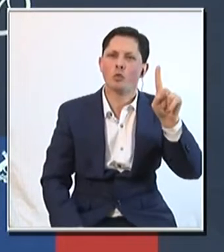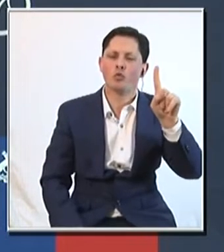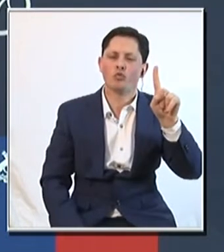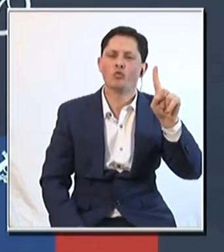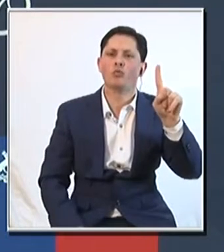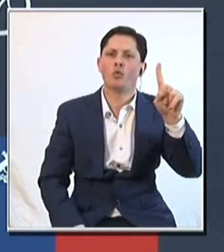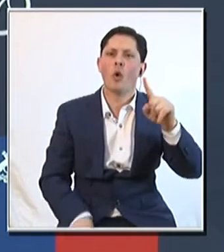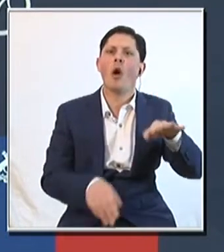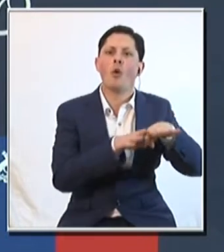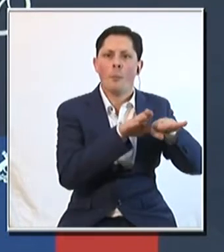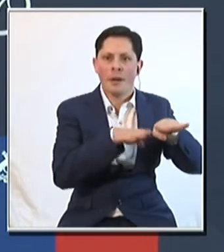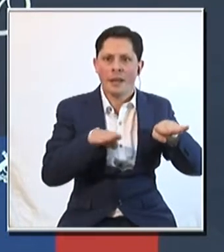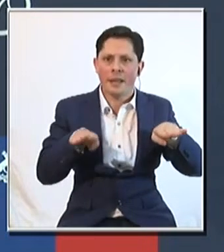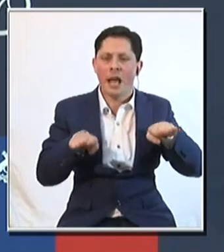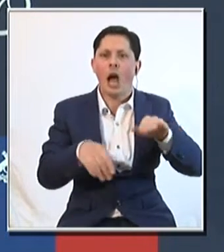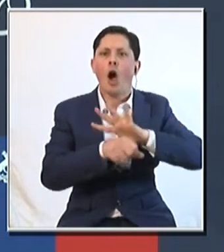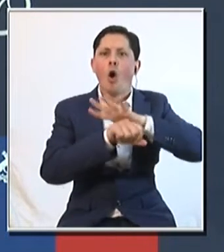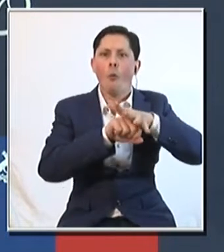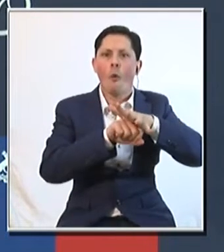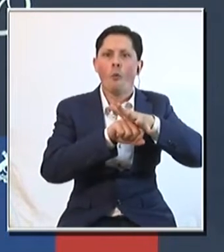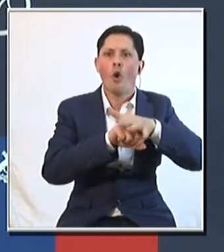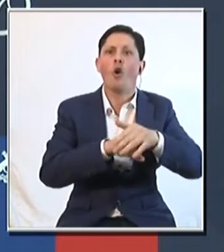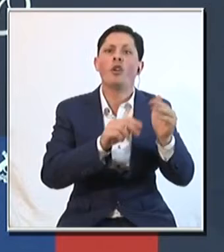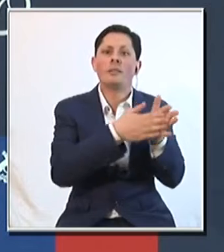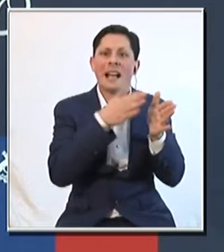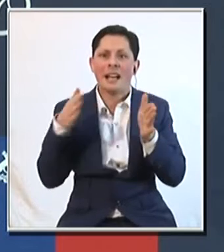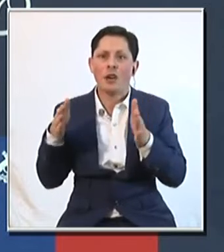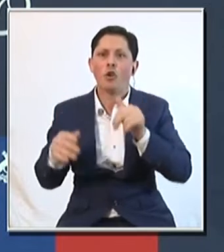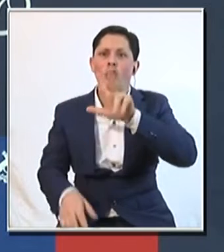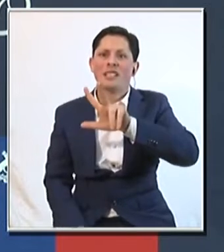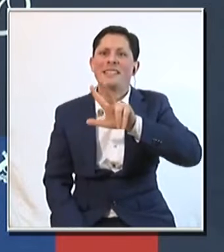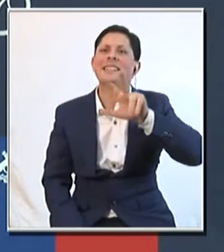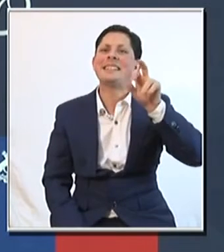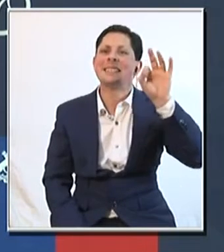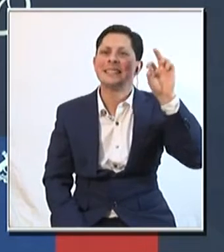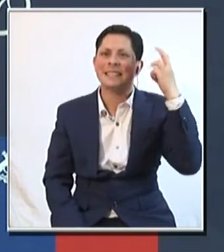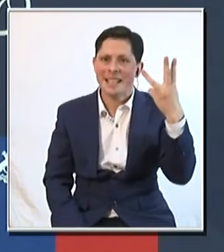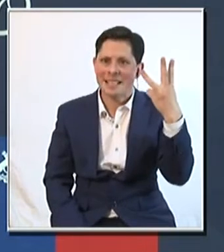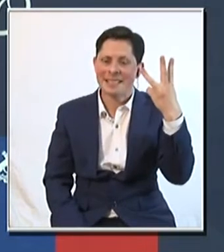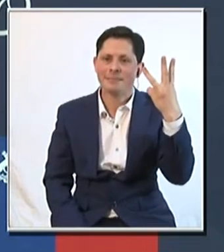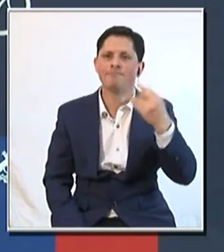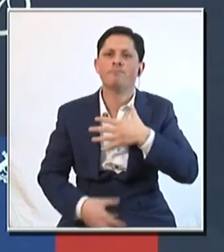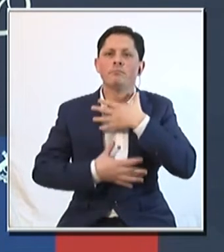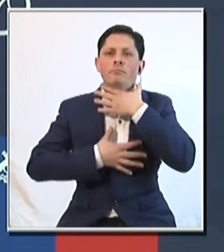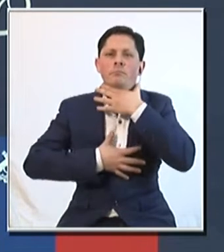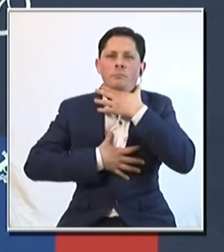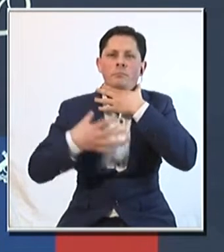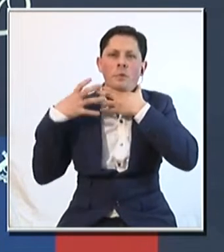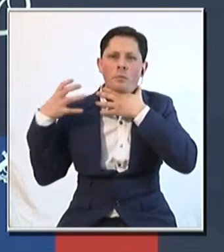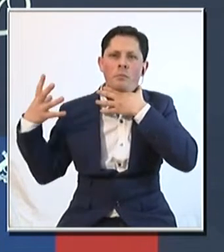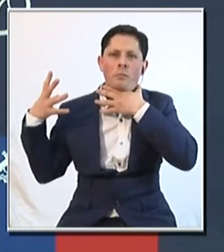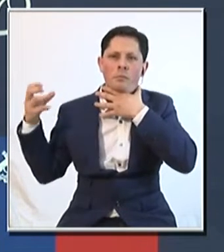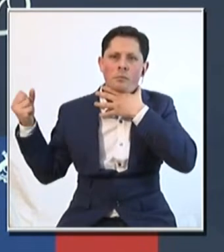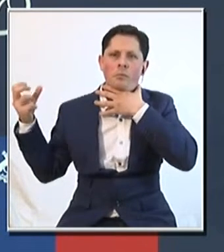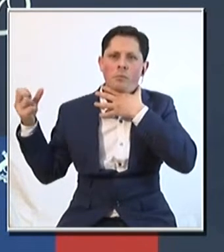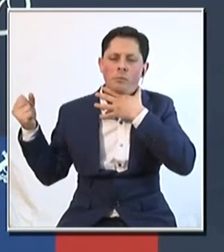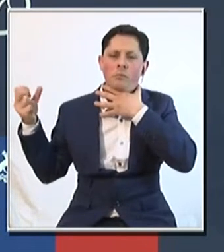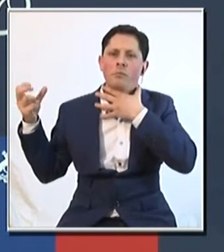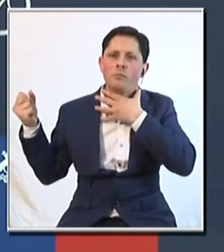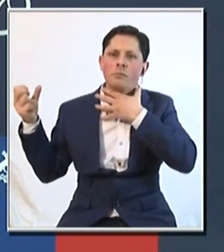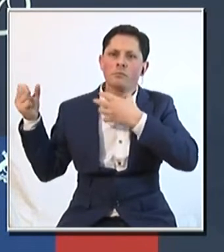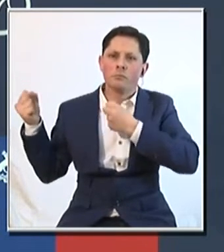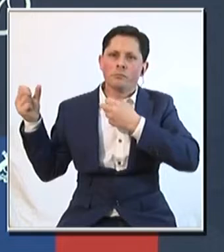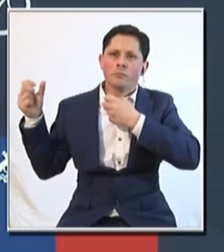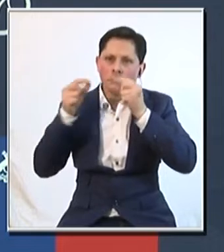nacional, corresponden a pacientes COVID, de los cuales 83 se encuentran hoy con ventilación mecánica asistida.